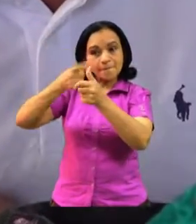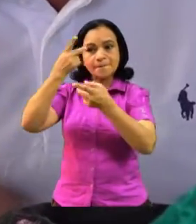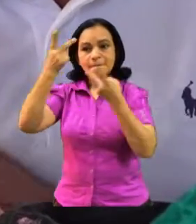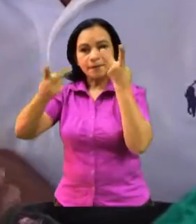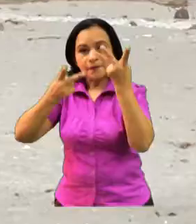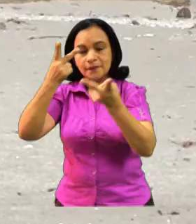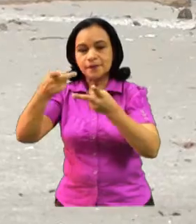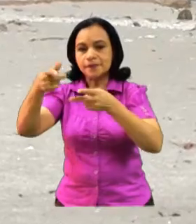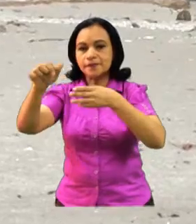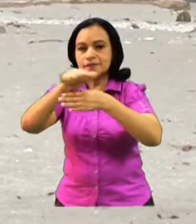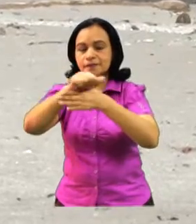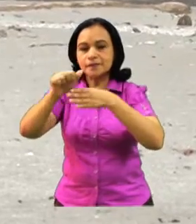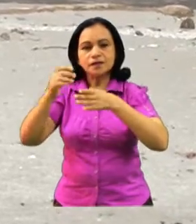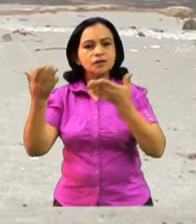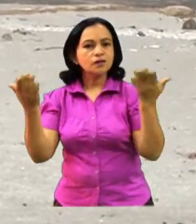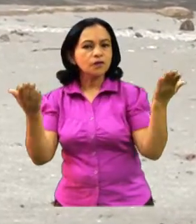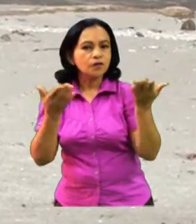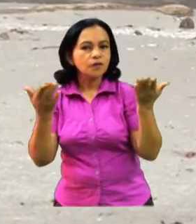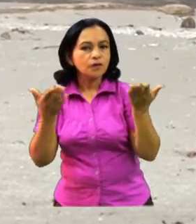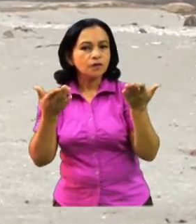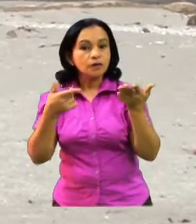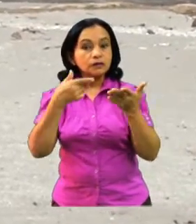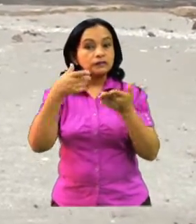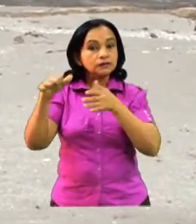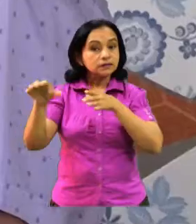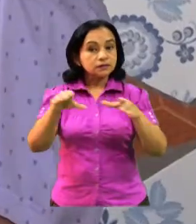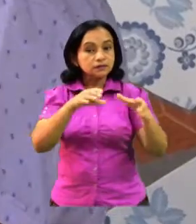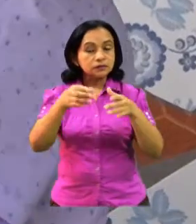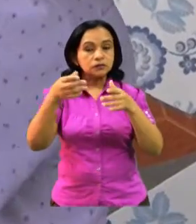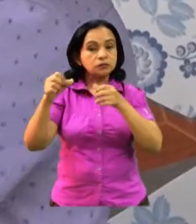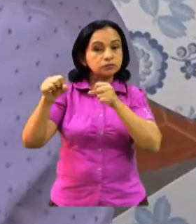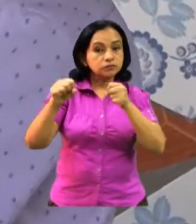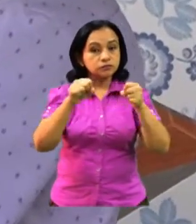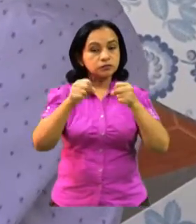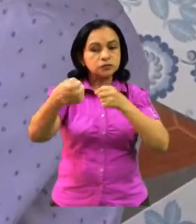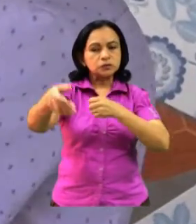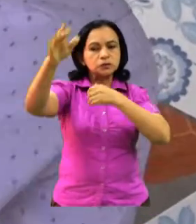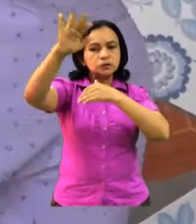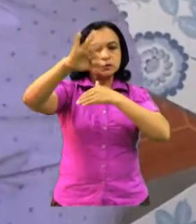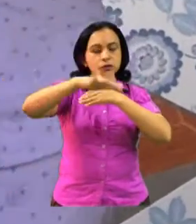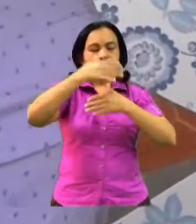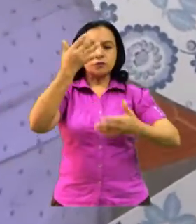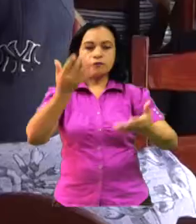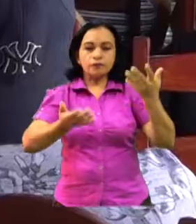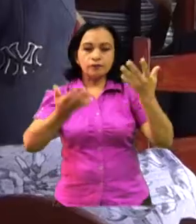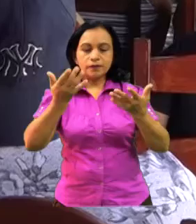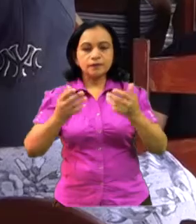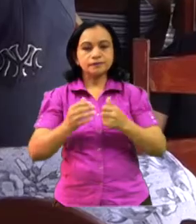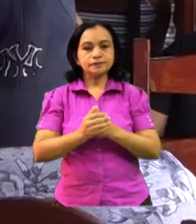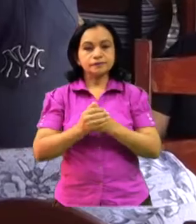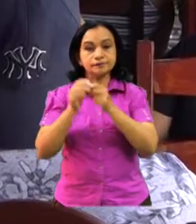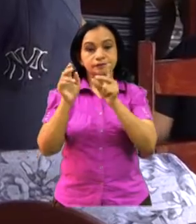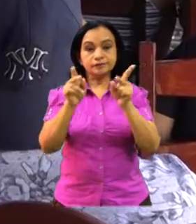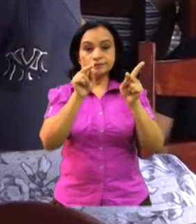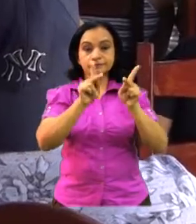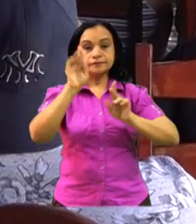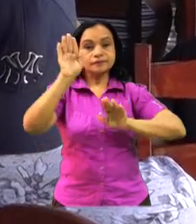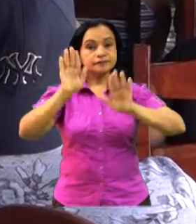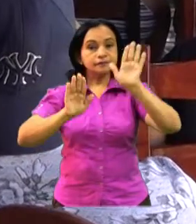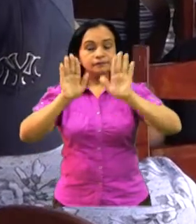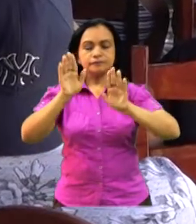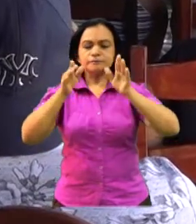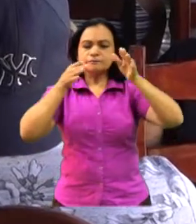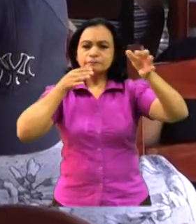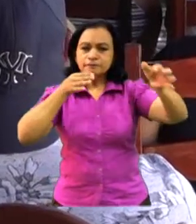se presentó la dinámica de actuación ante la ocurrencia de eventos como sismos, tsunamis o incendios. A los presentes también se les